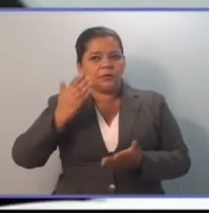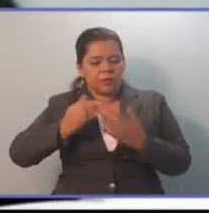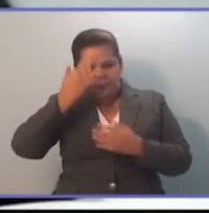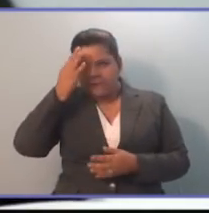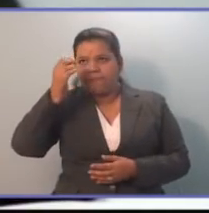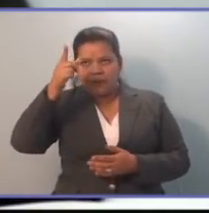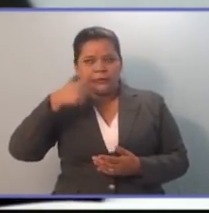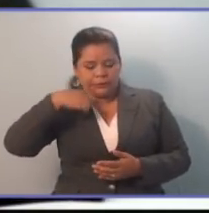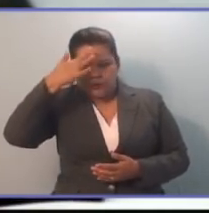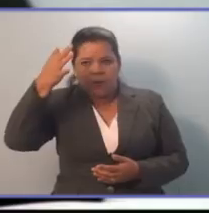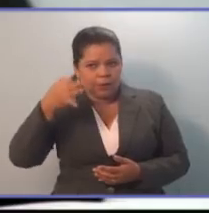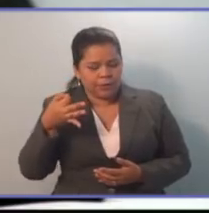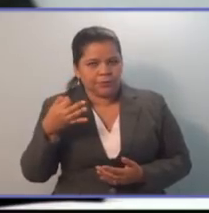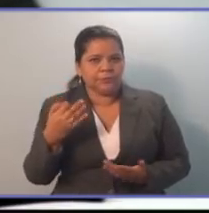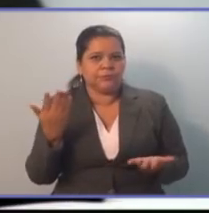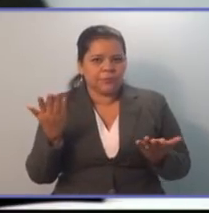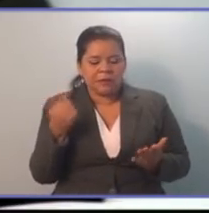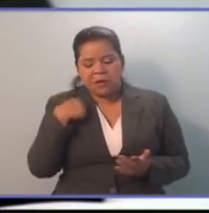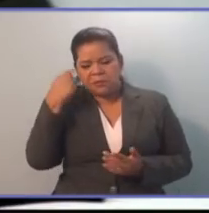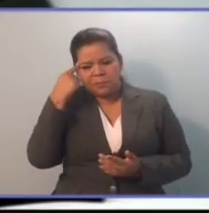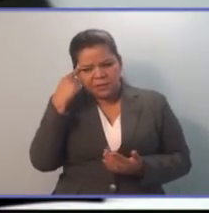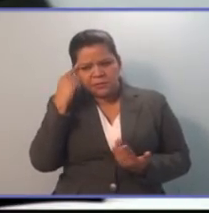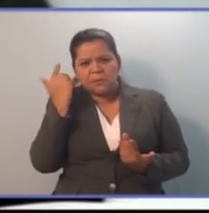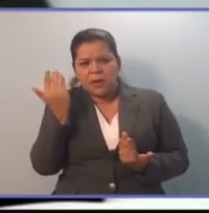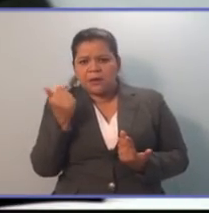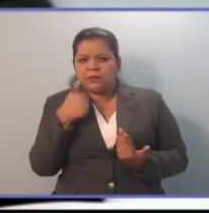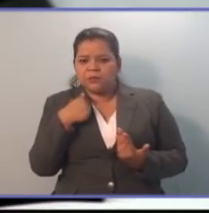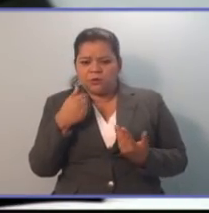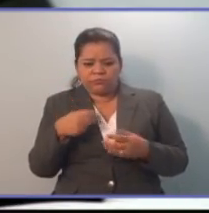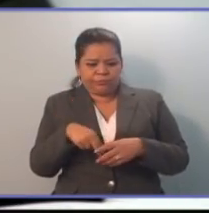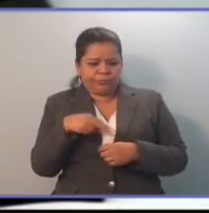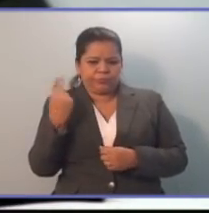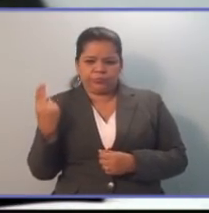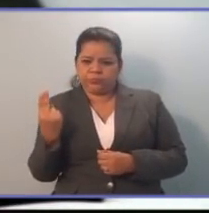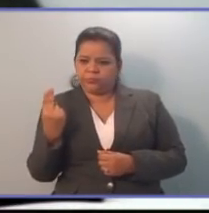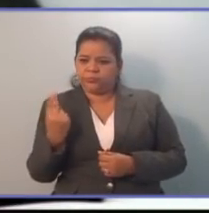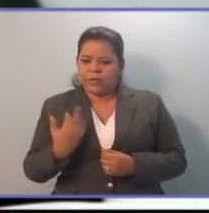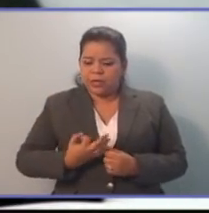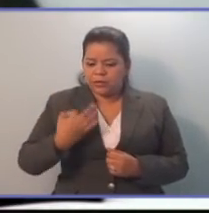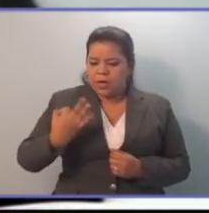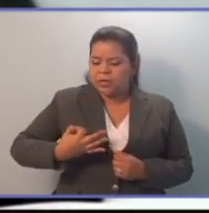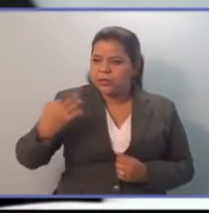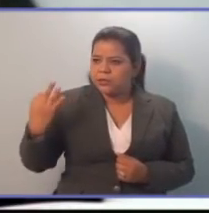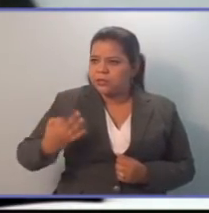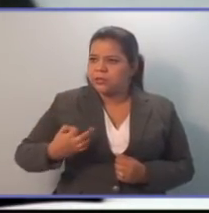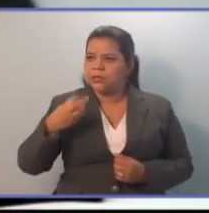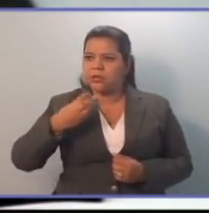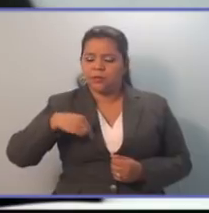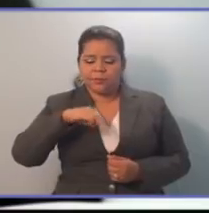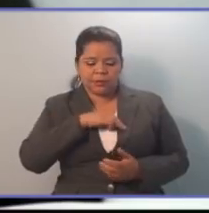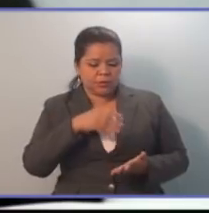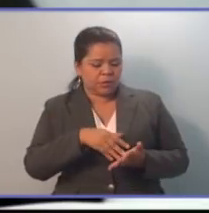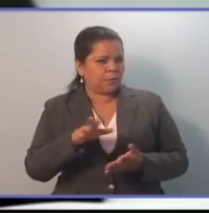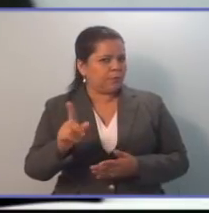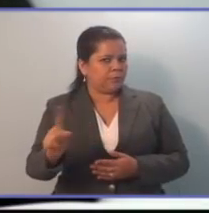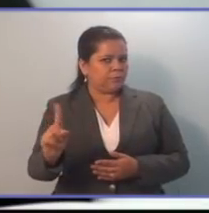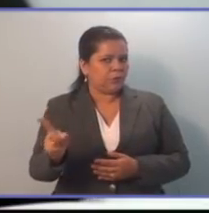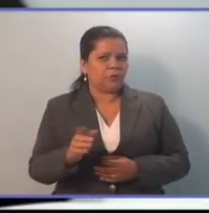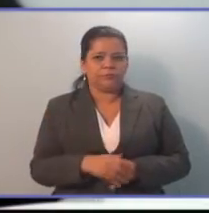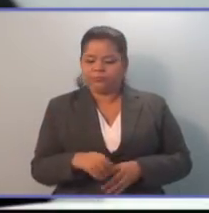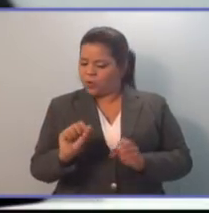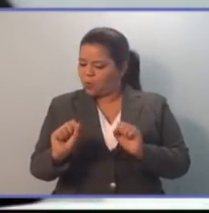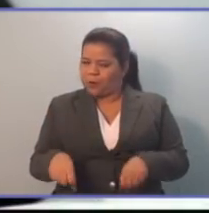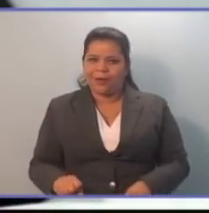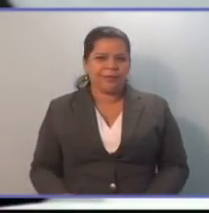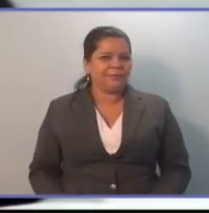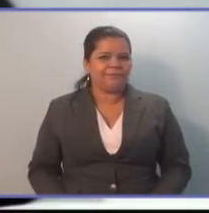yo, pensaba yo me voy a desvincular de las necesidades del Ministerio Público, pero no. Es que no puede